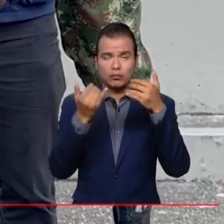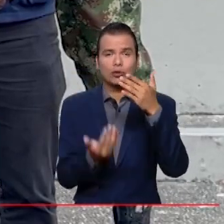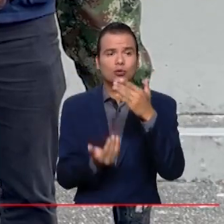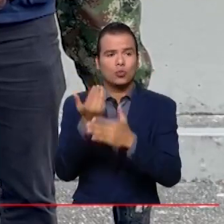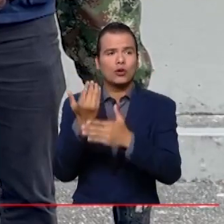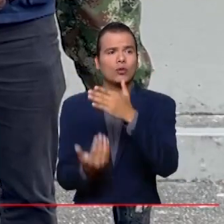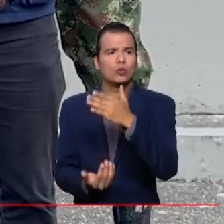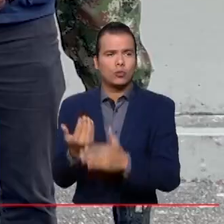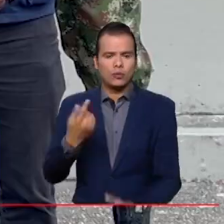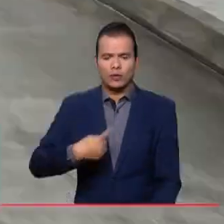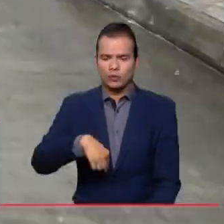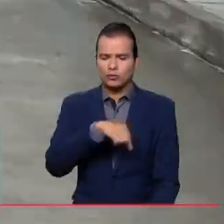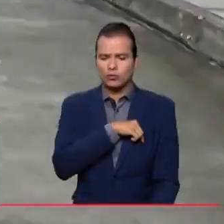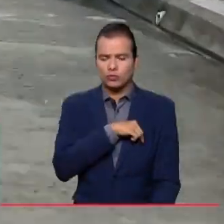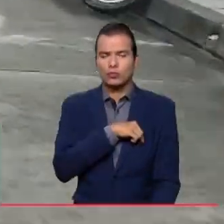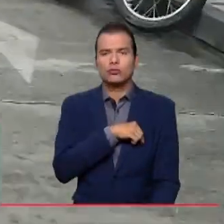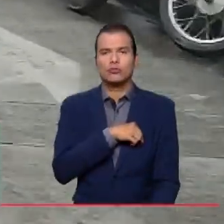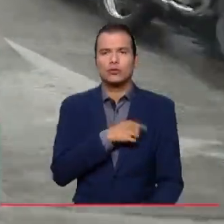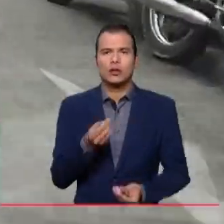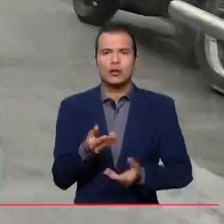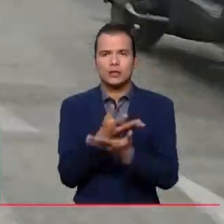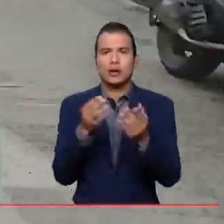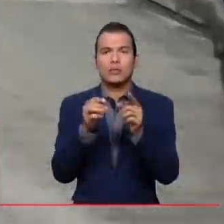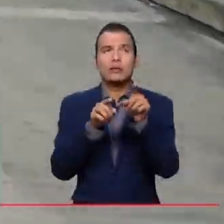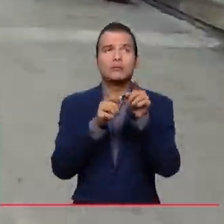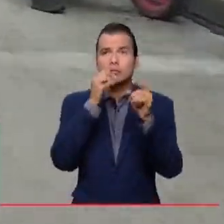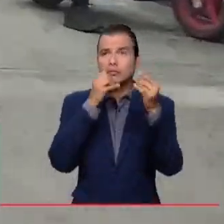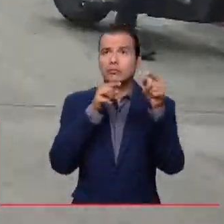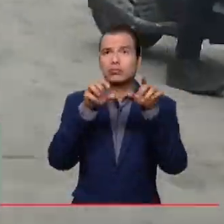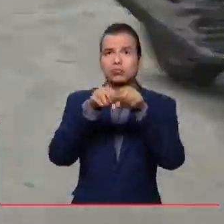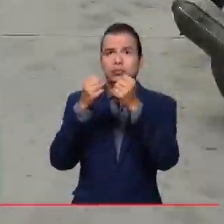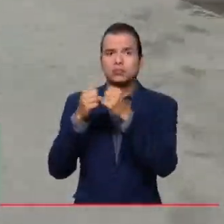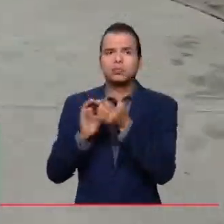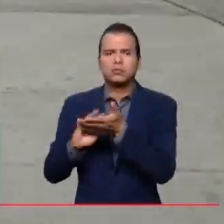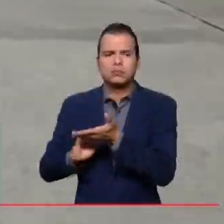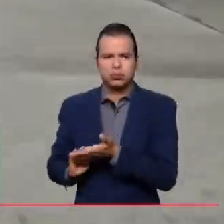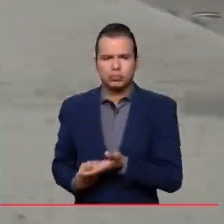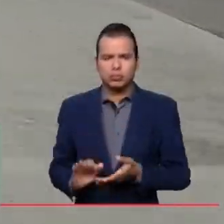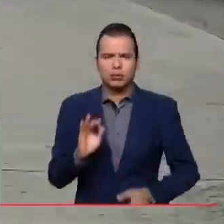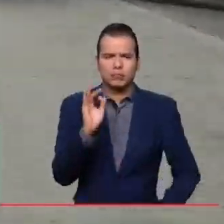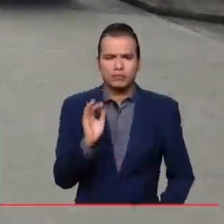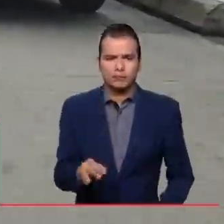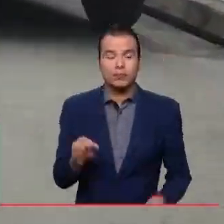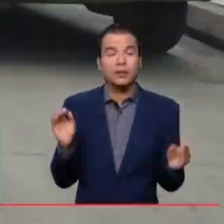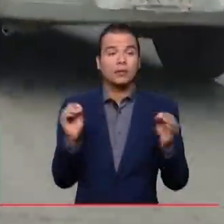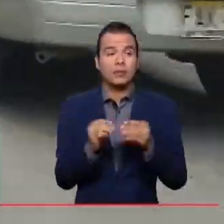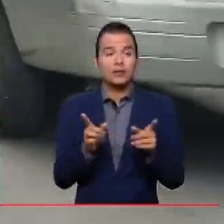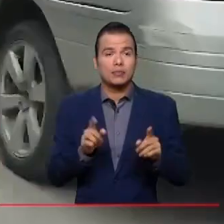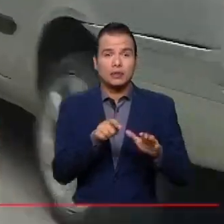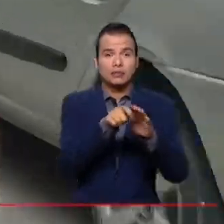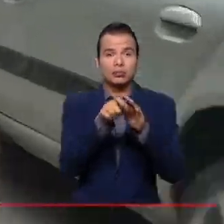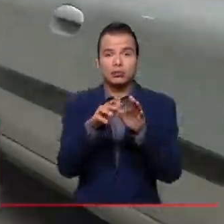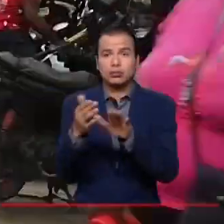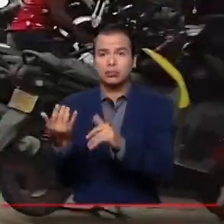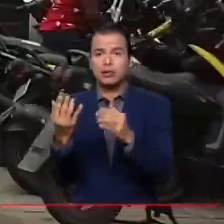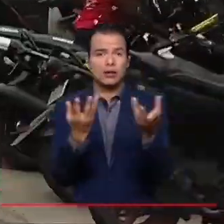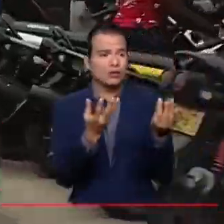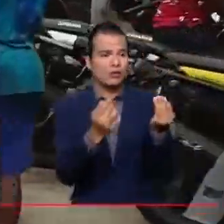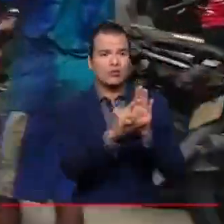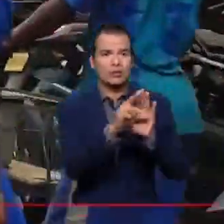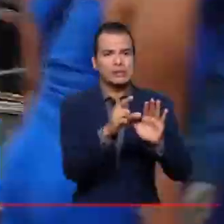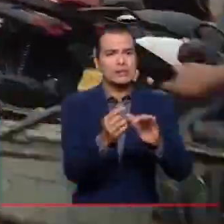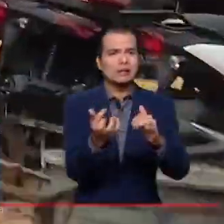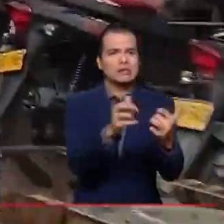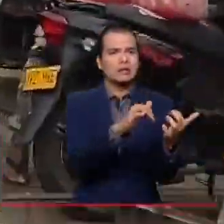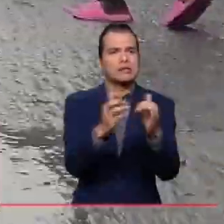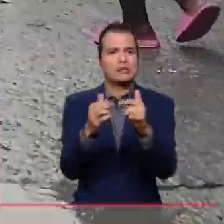vamos a trabajar en la recuperación de aquellas cámaras que hoy están dañadas. A los homicidios se suma el enfrentamiento entre bandas delincuenciales en los